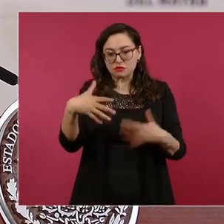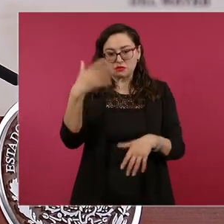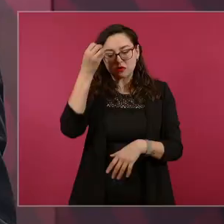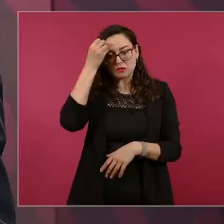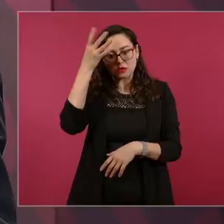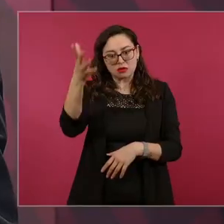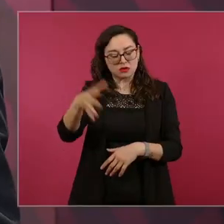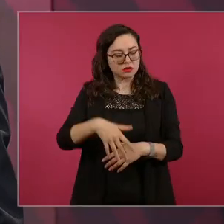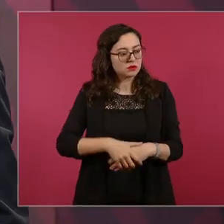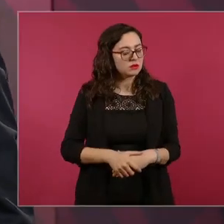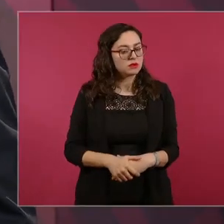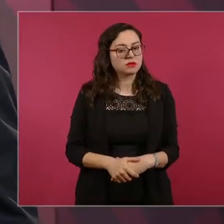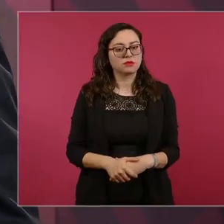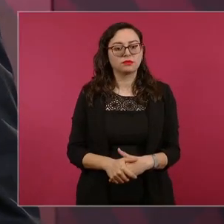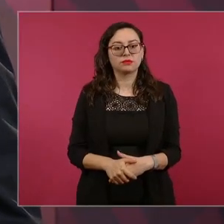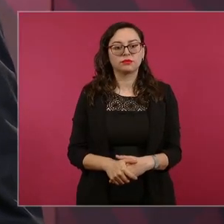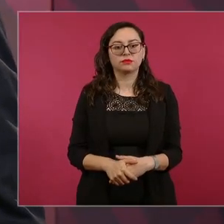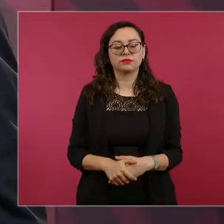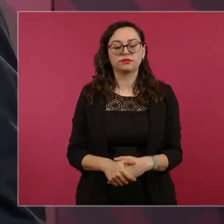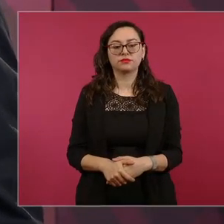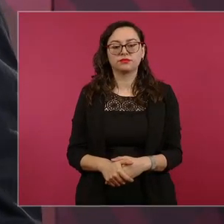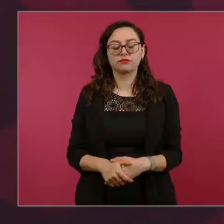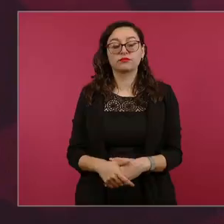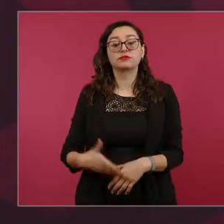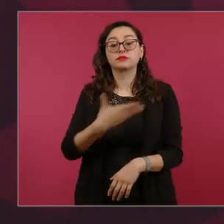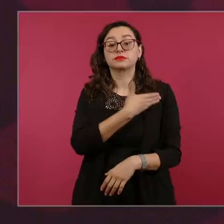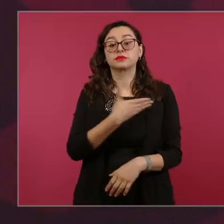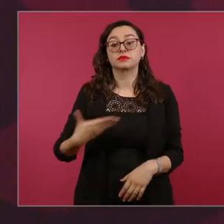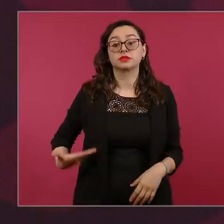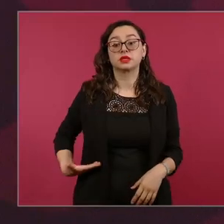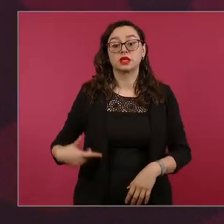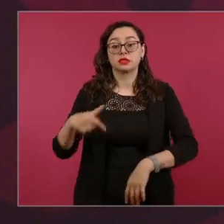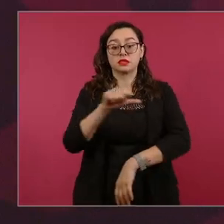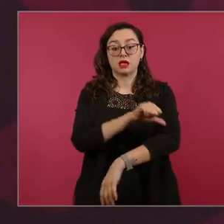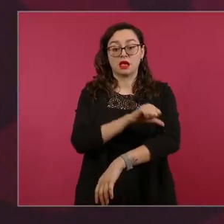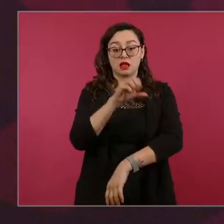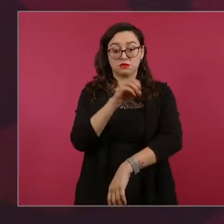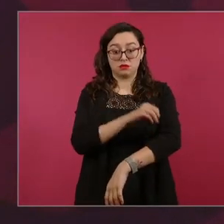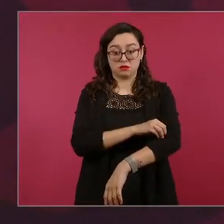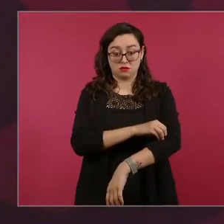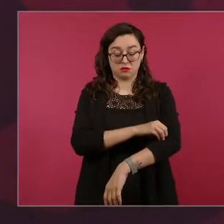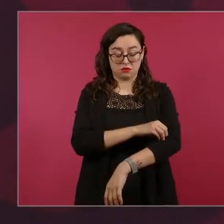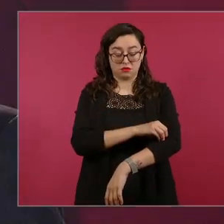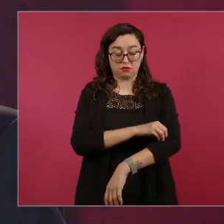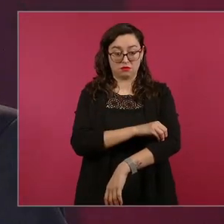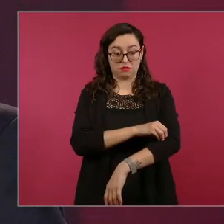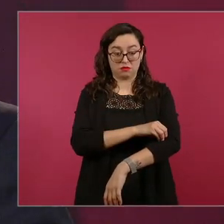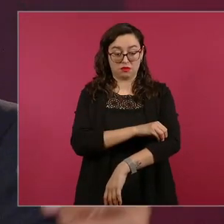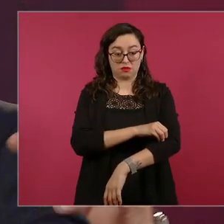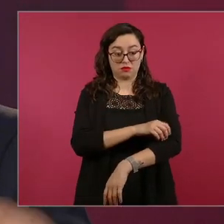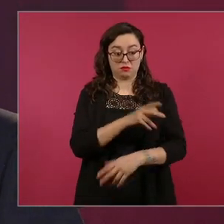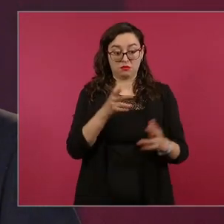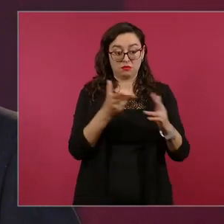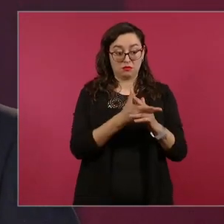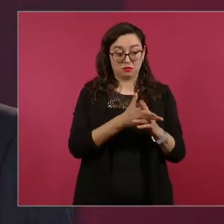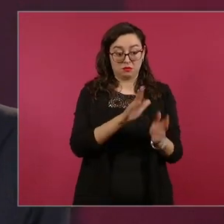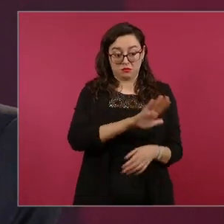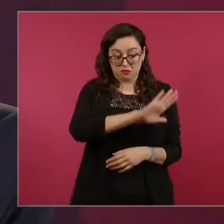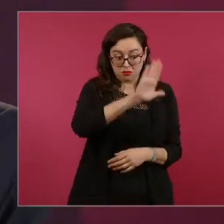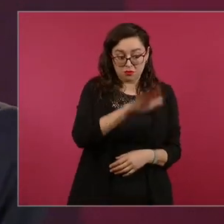después del asesinato del presidente Obregón, el presidente Calles